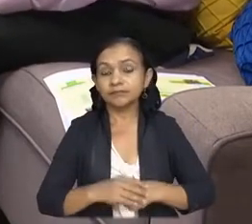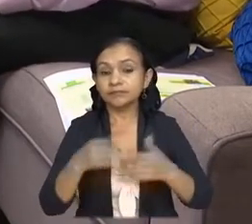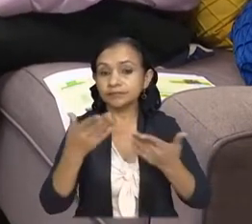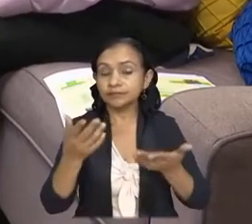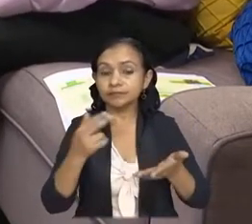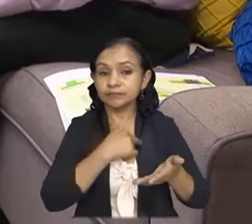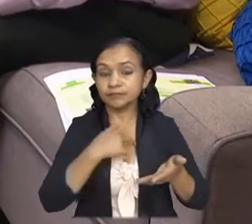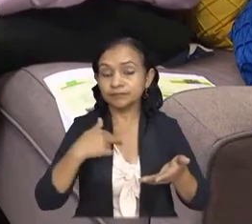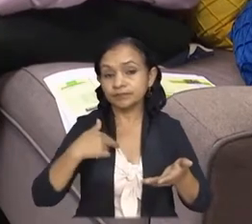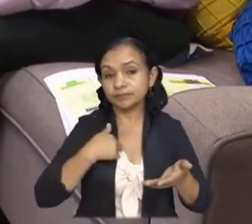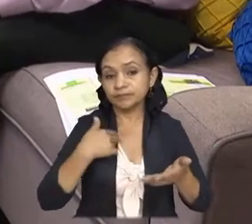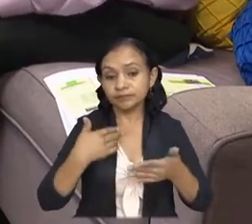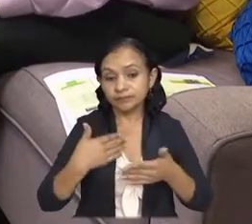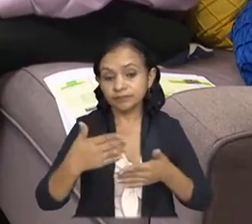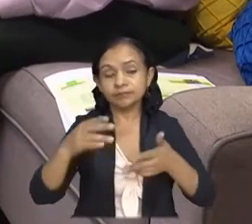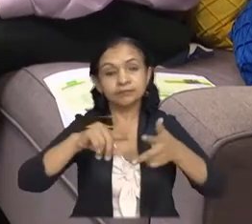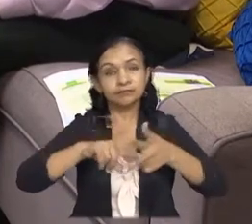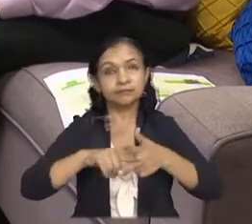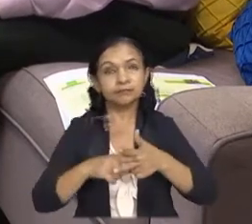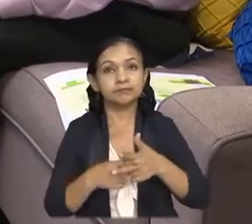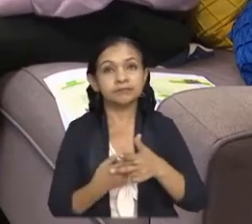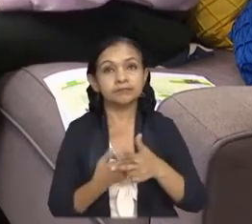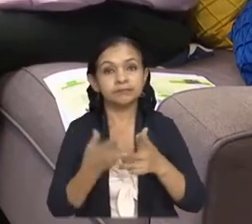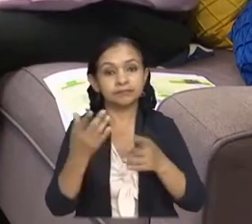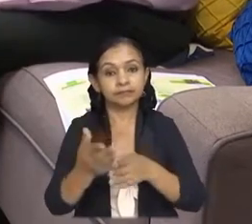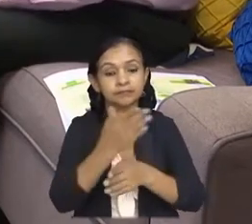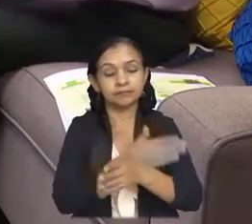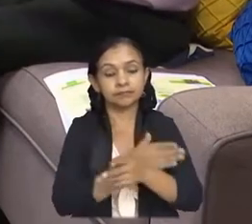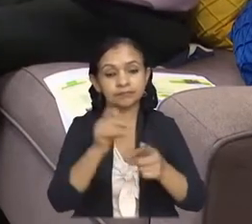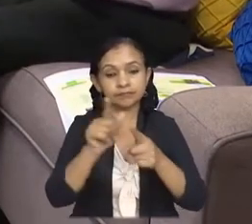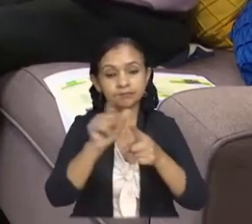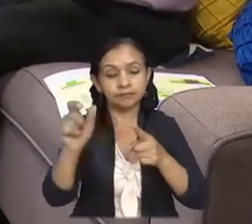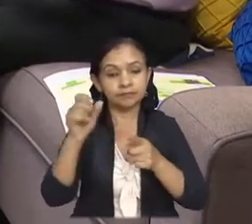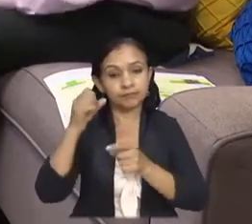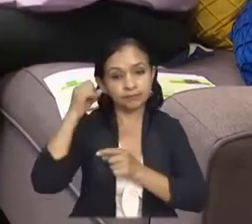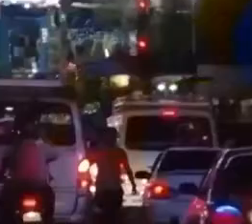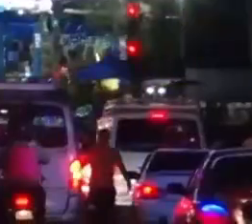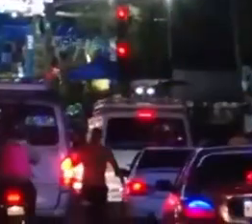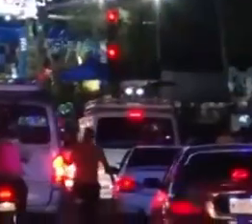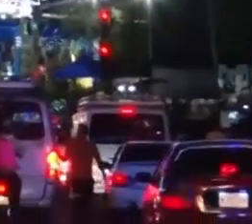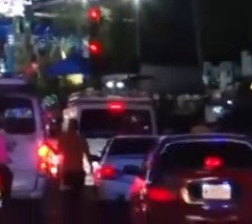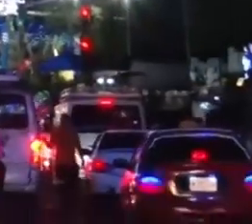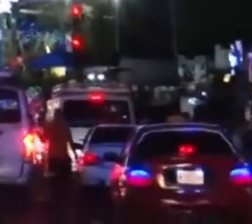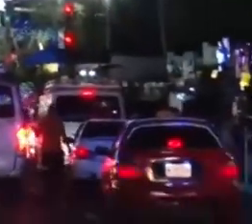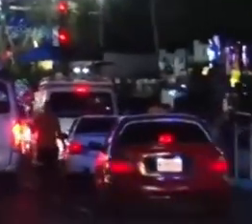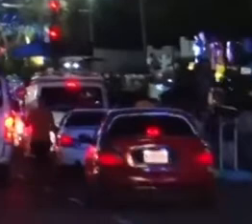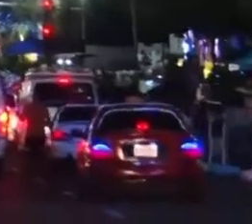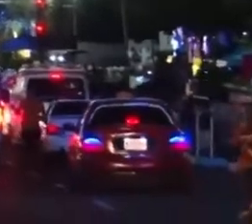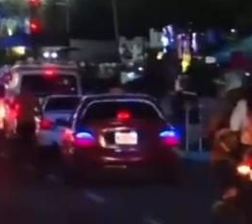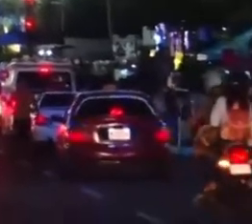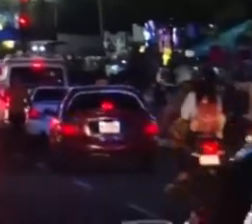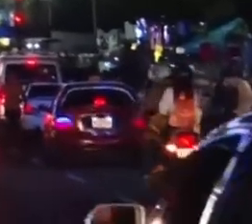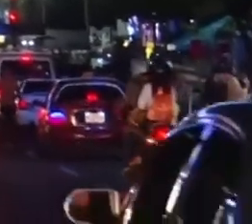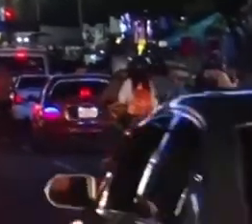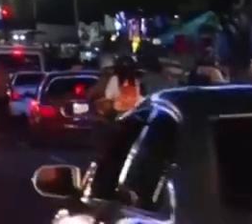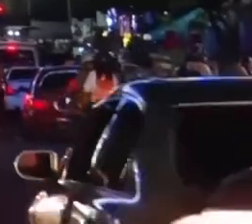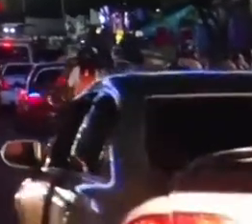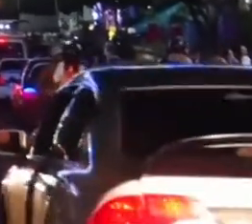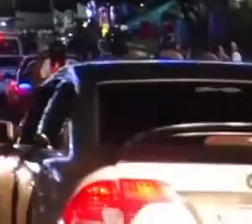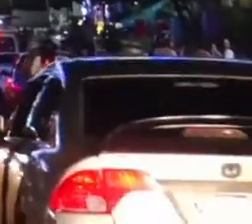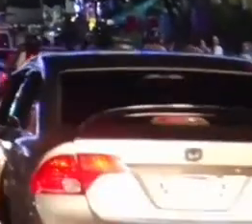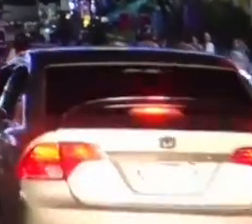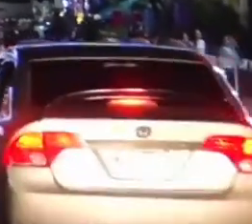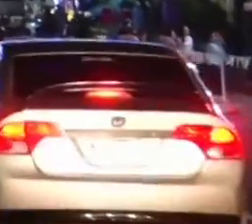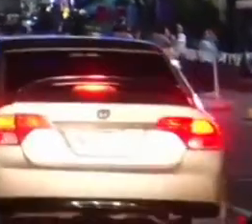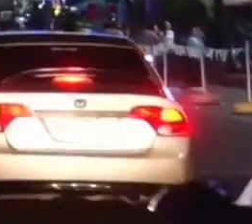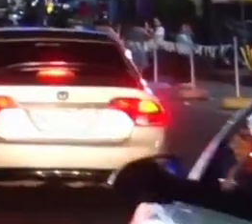eso lo vamos a iniciar antes del mes de junio, ya la ejecución física. El compañero Salvador Mansell afirmó que